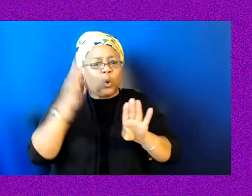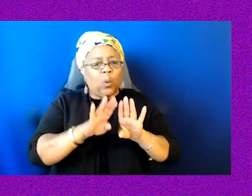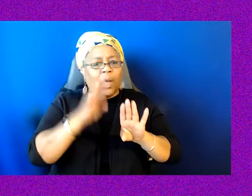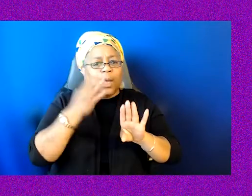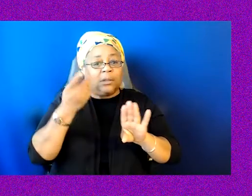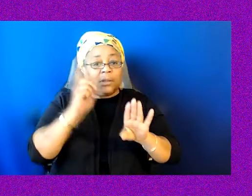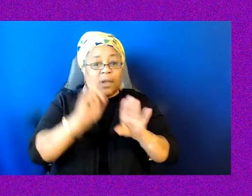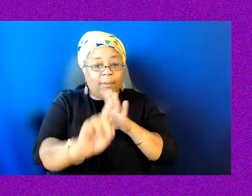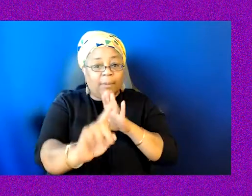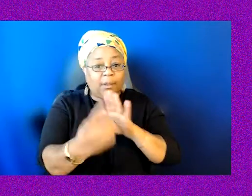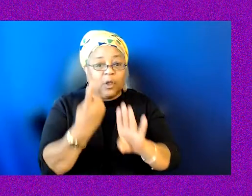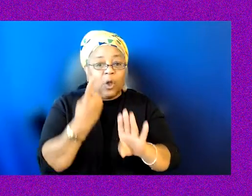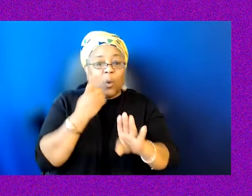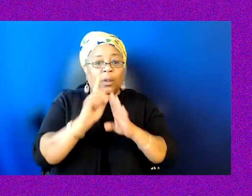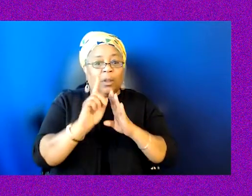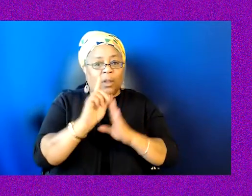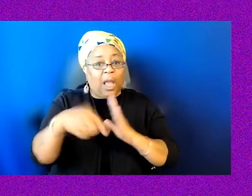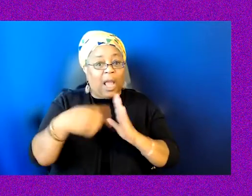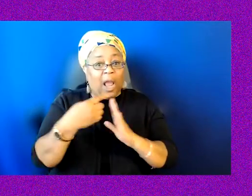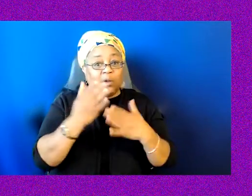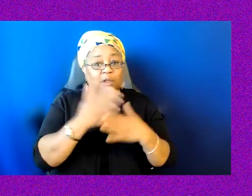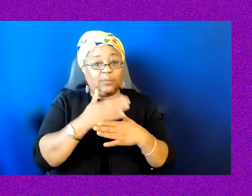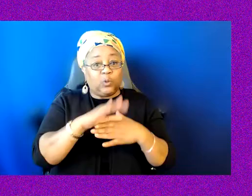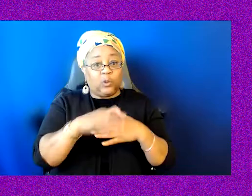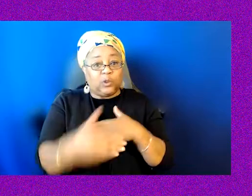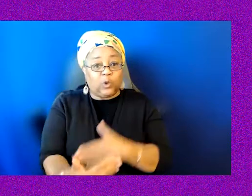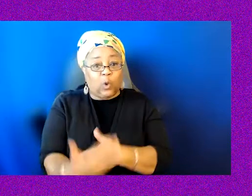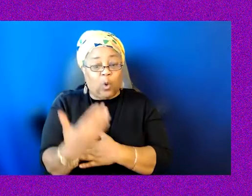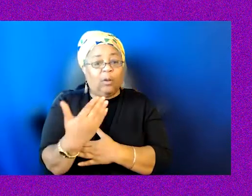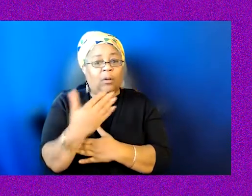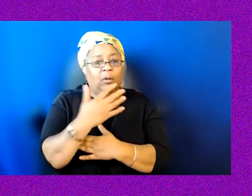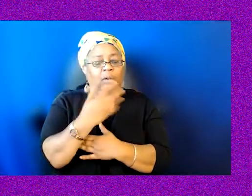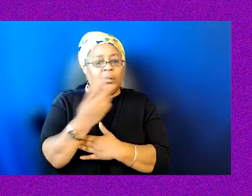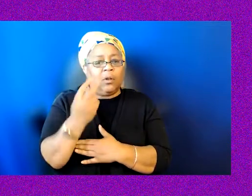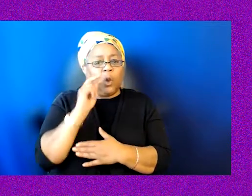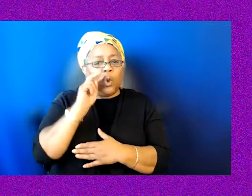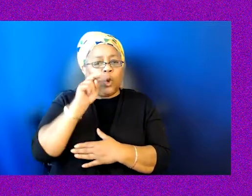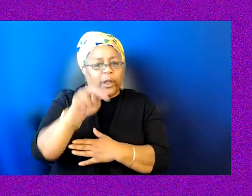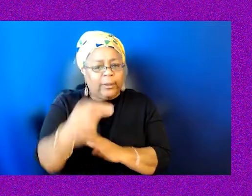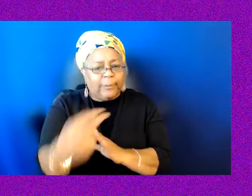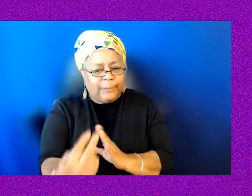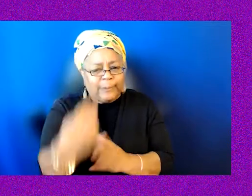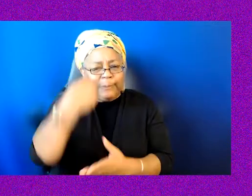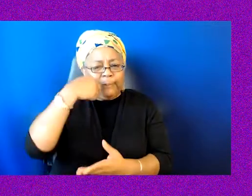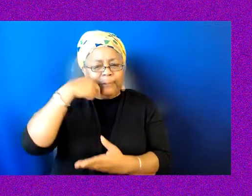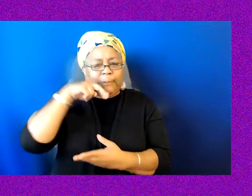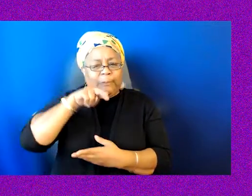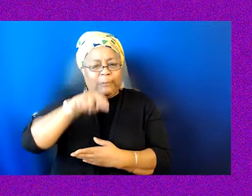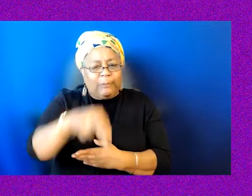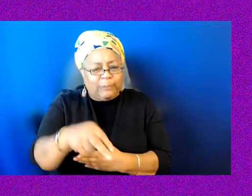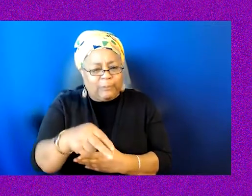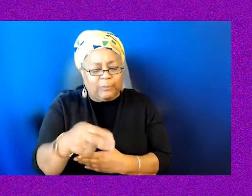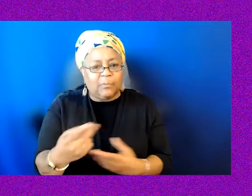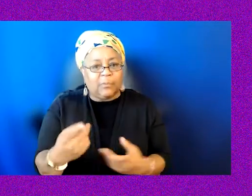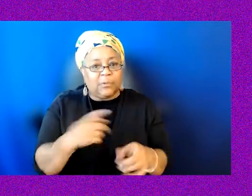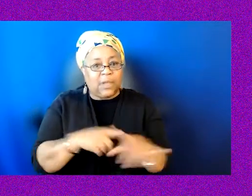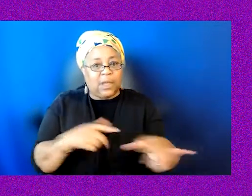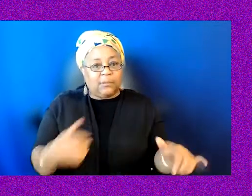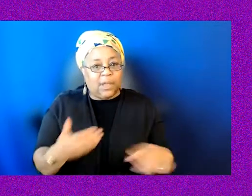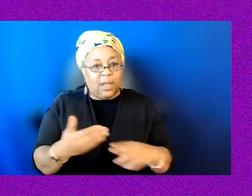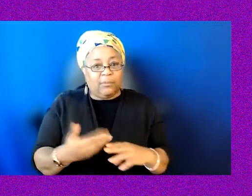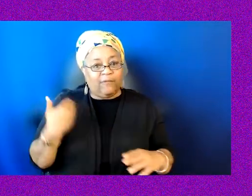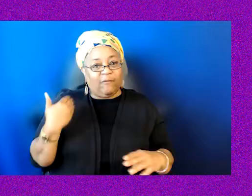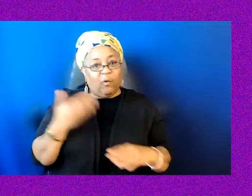Quienes viven en las puertas que van y vienen, entre el atardecer, viendo por dentro, por fuera. Y una vez antes